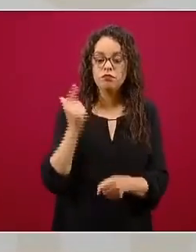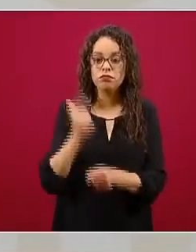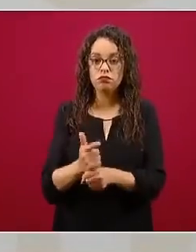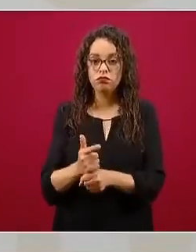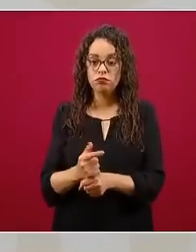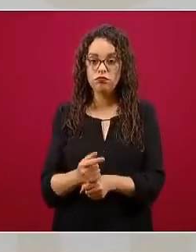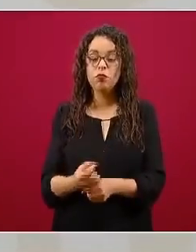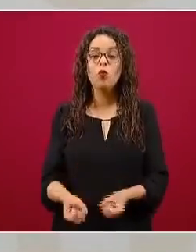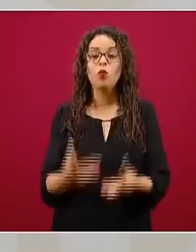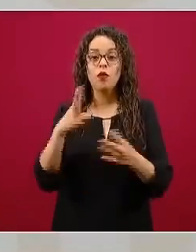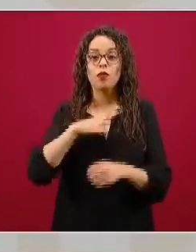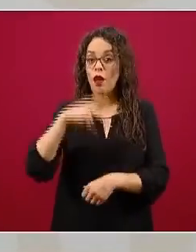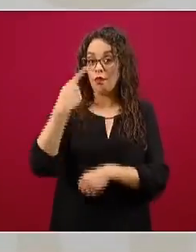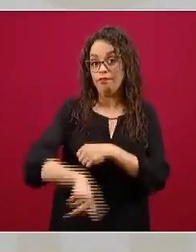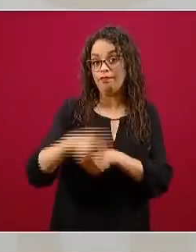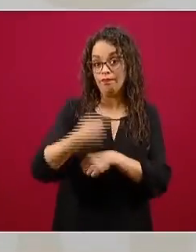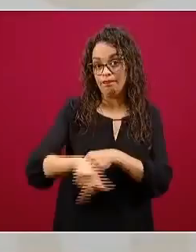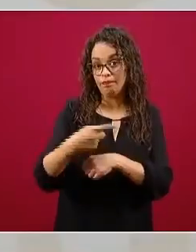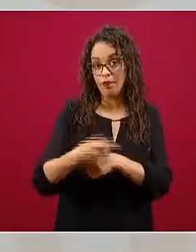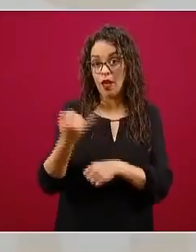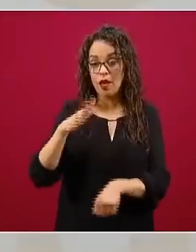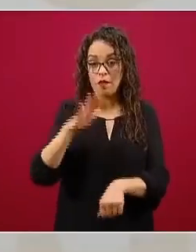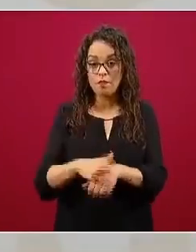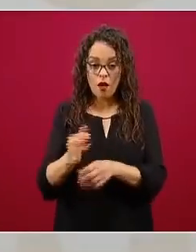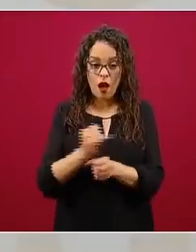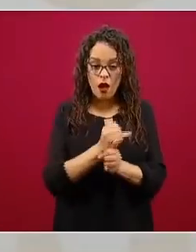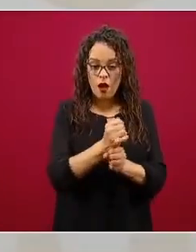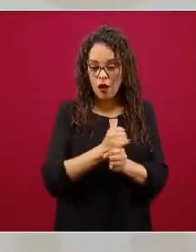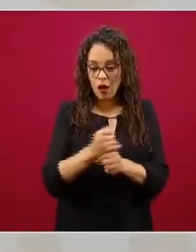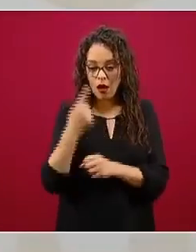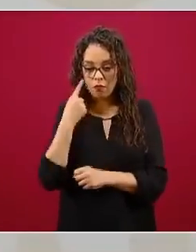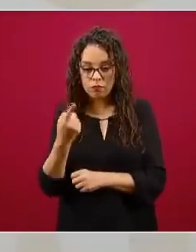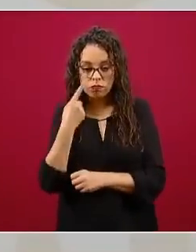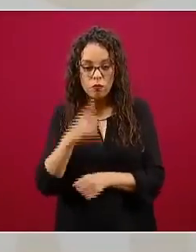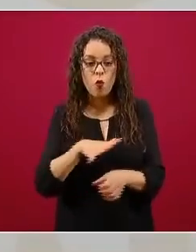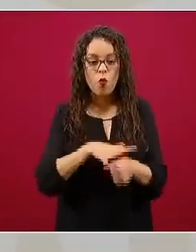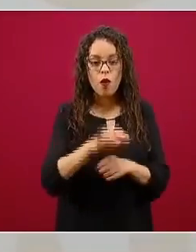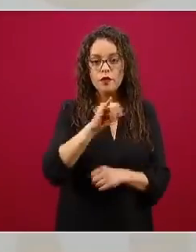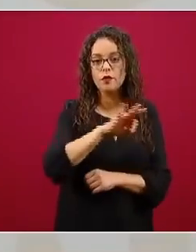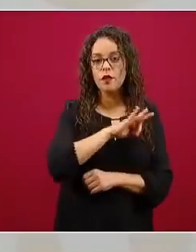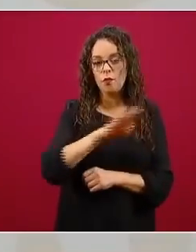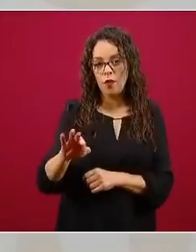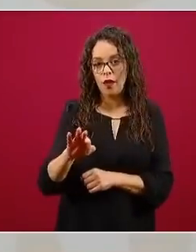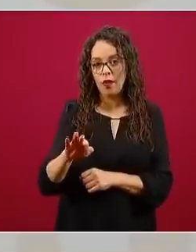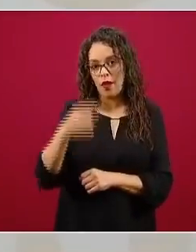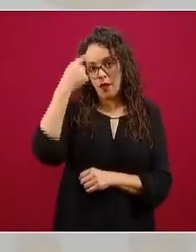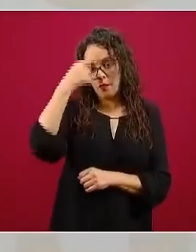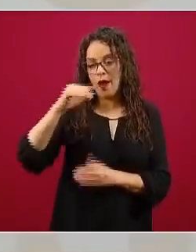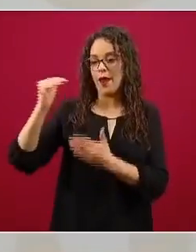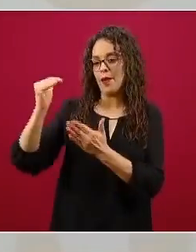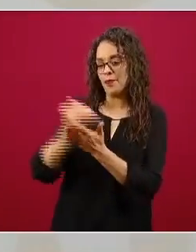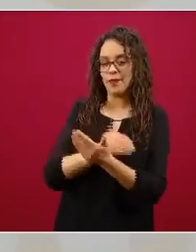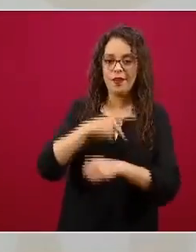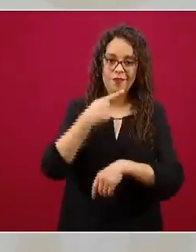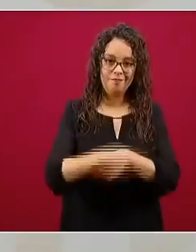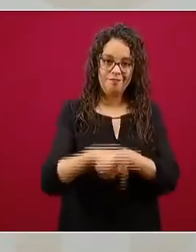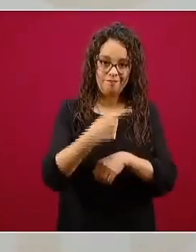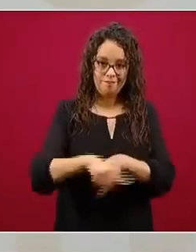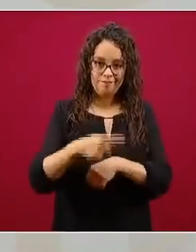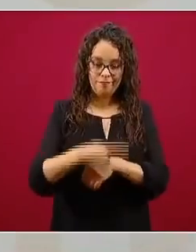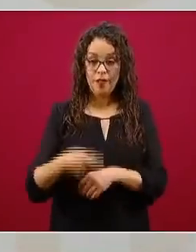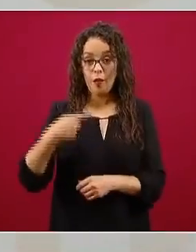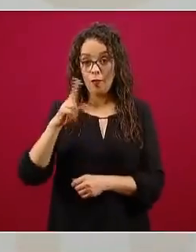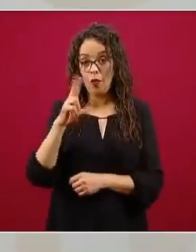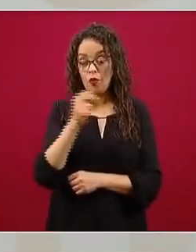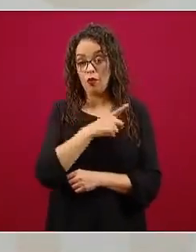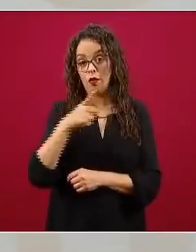una actitud de exploración sobre cuáles son los elementos que se pueden trabajar para reducir estos riesgos. No perder de vista